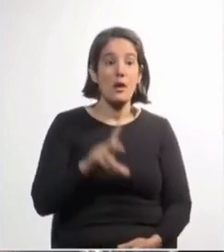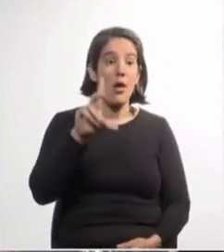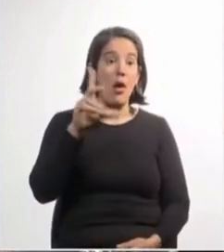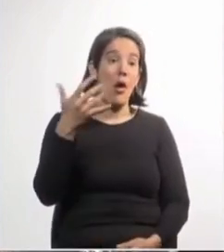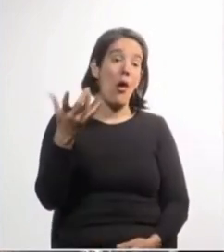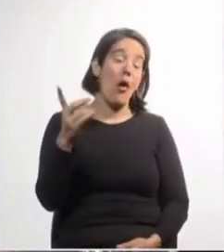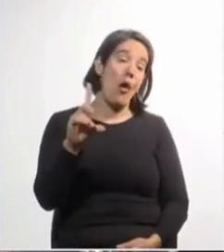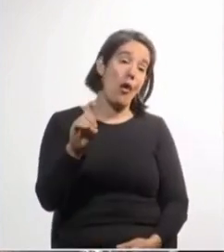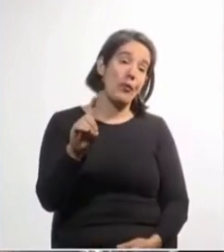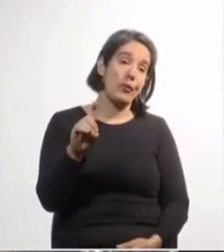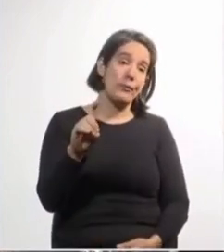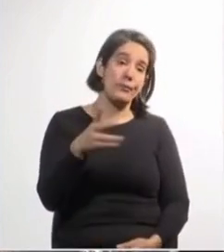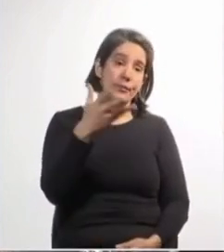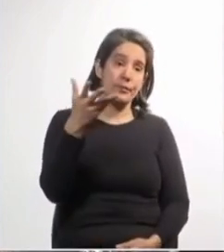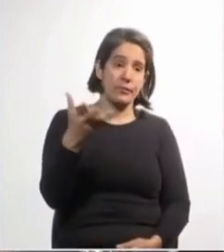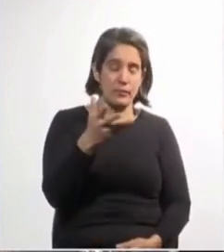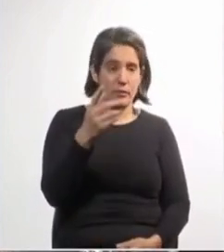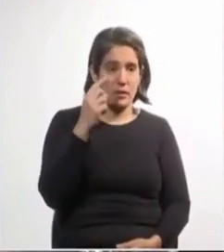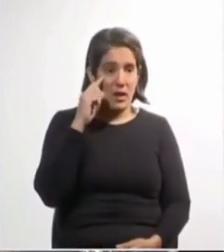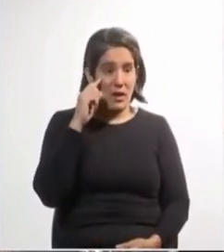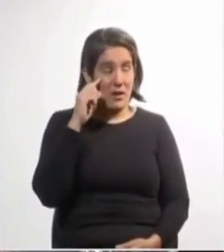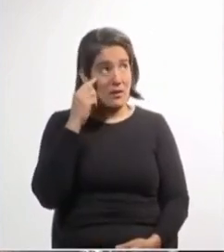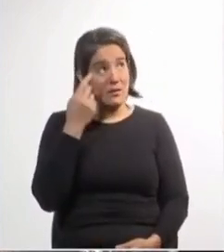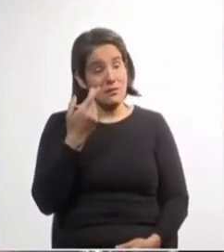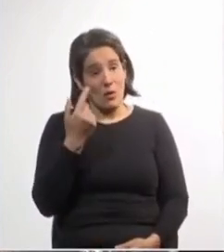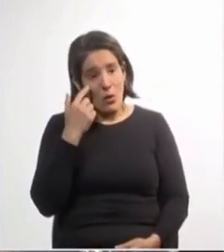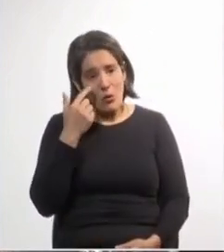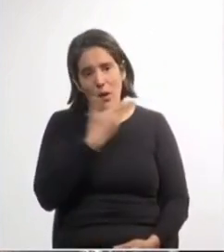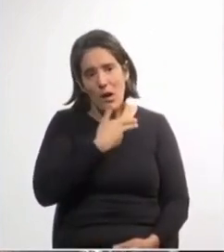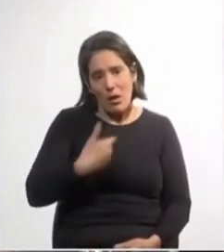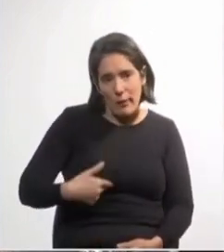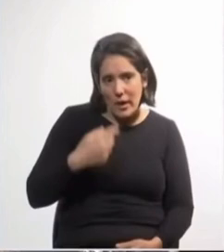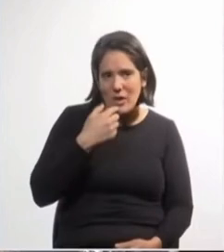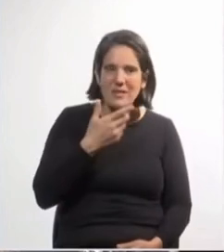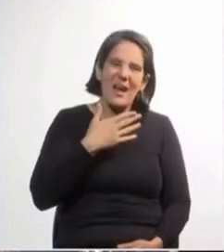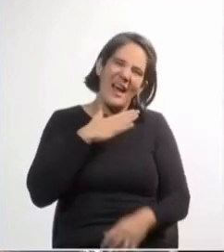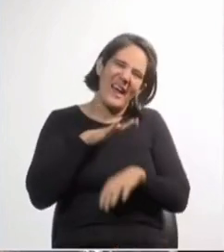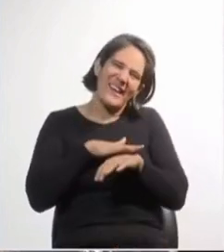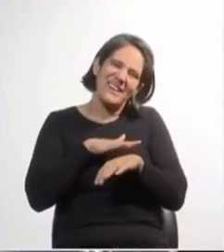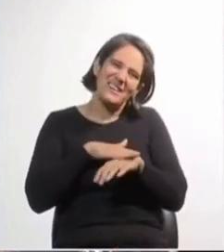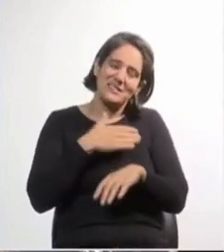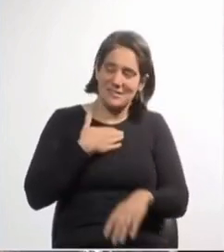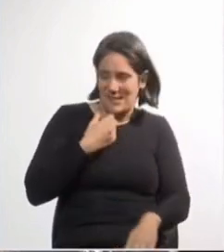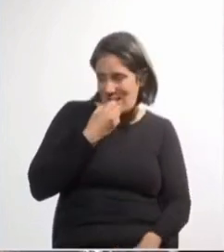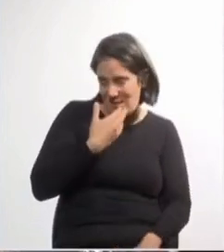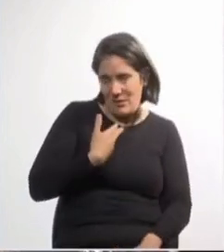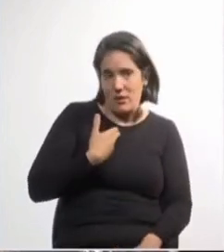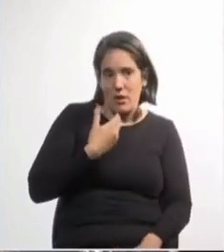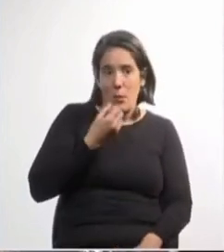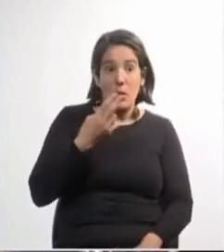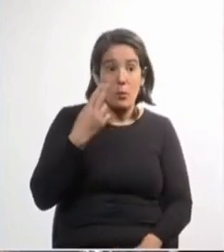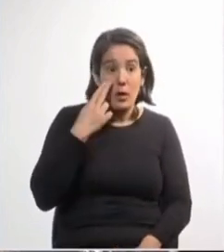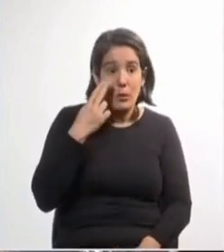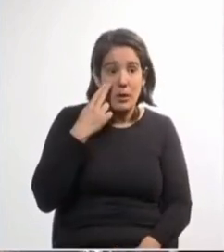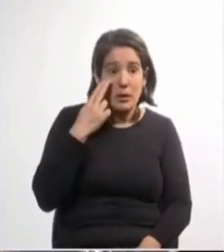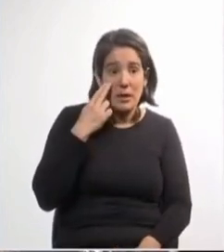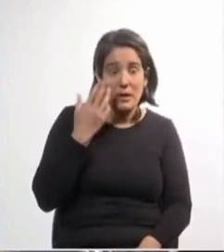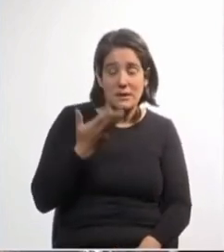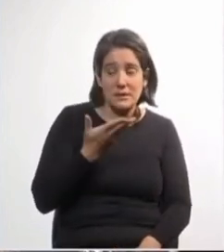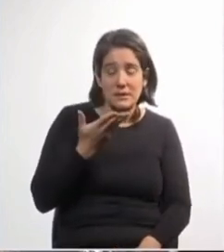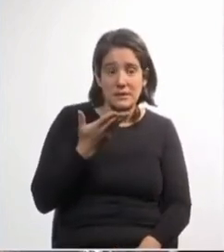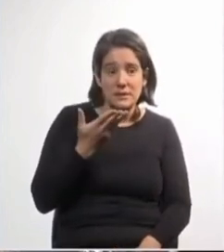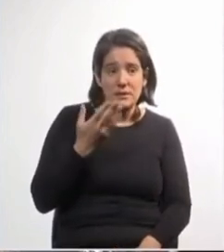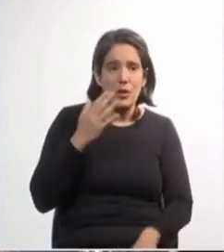Obviamente, hay una visión complaciente de gobierno porque en última instancia los aspectos problemáticos o